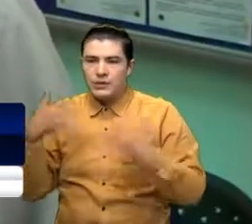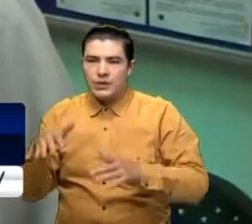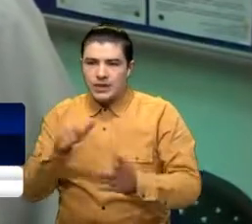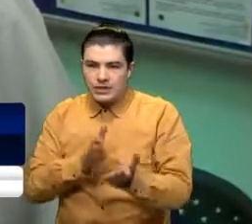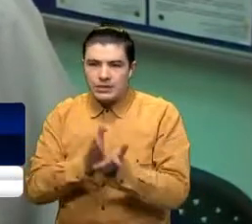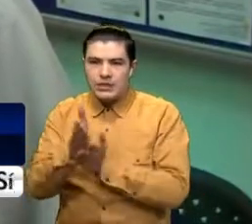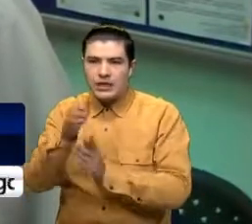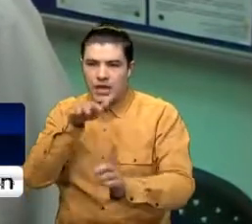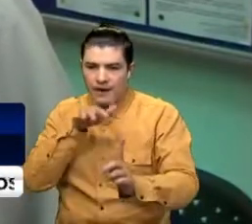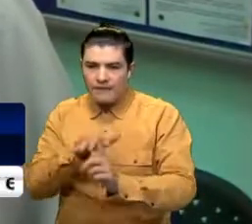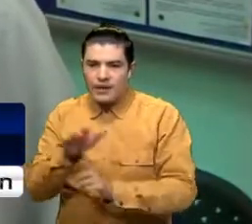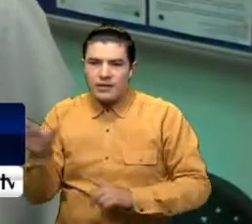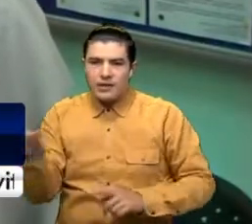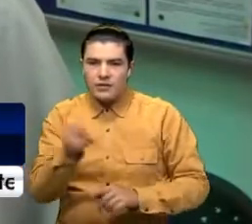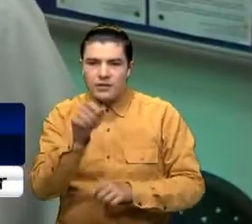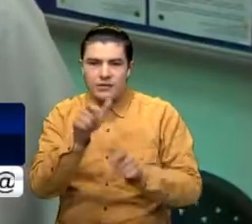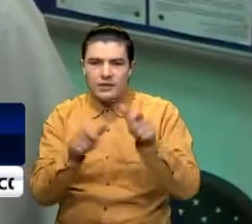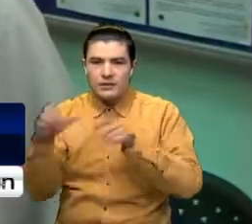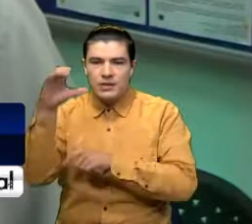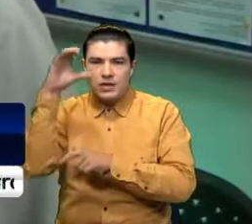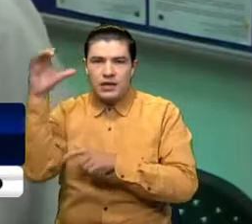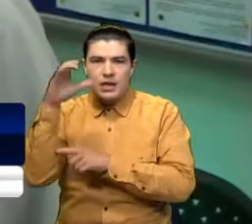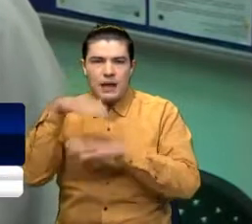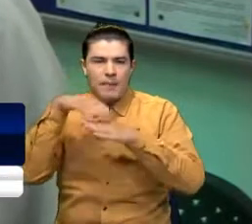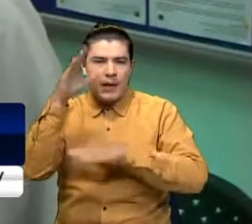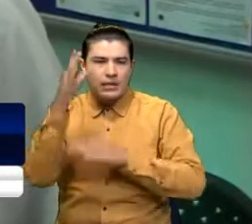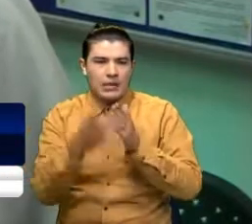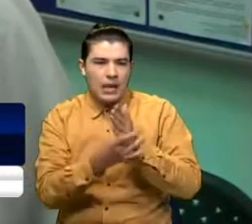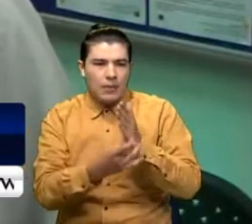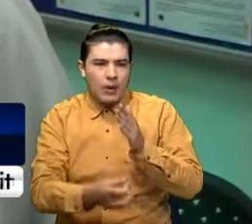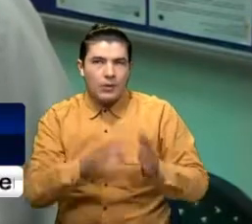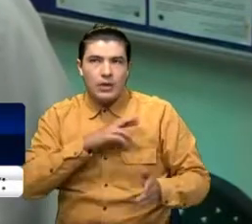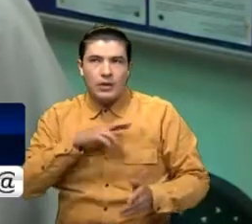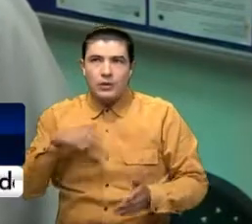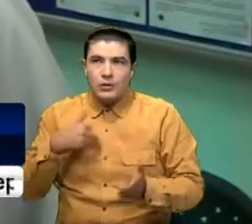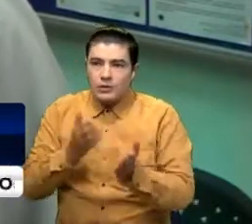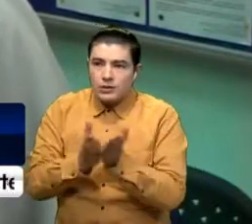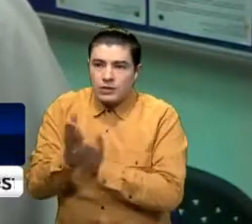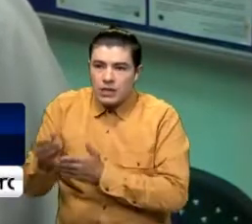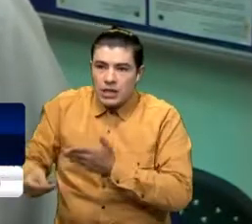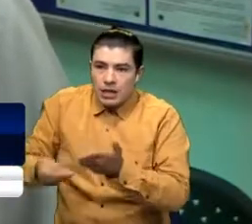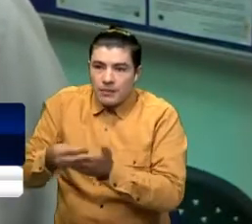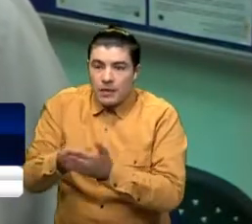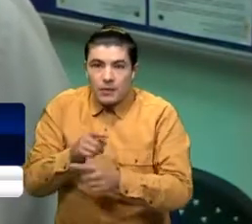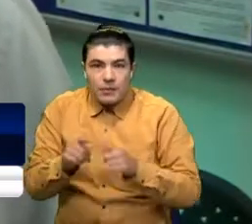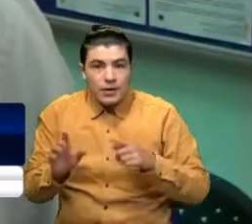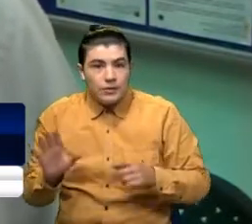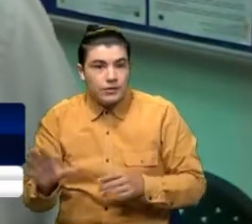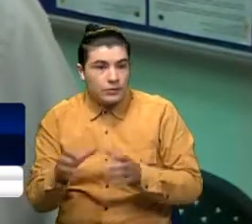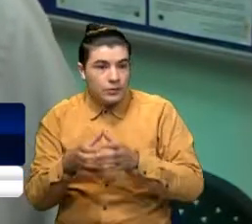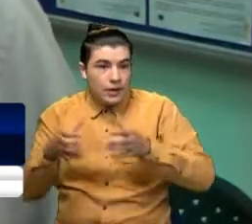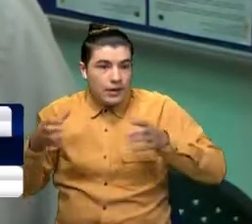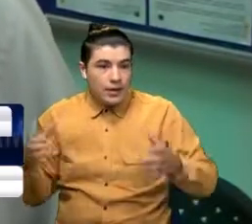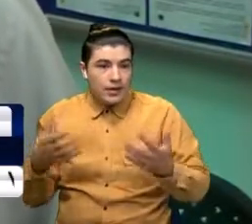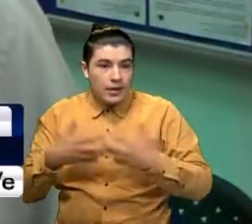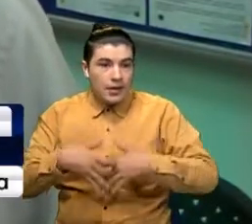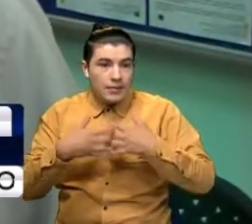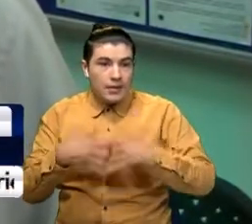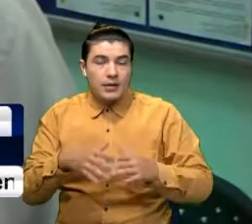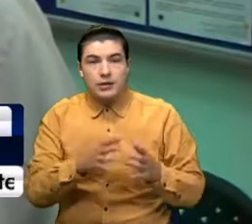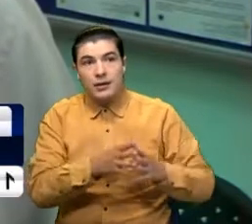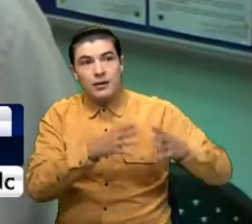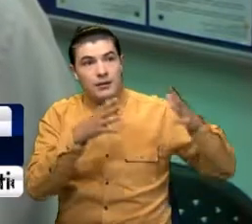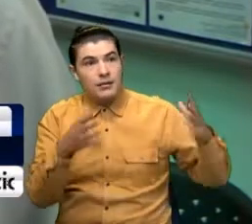afectando a los colombianos más pobres, porque somos los que vamos a seguir pagando, mientras que las grandes empresas y los